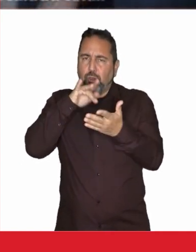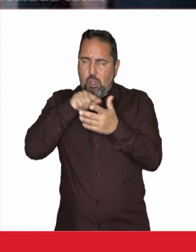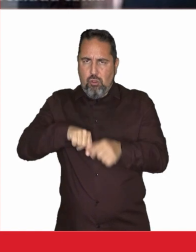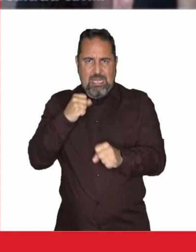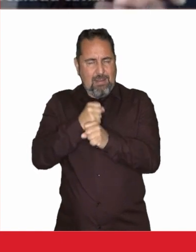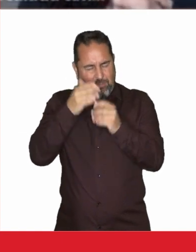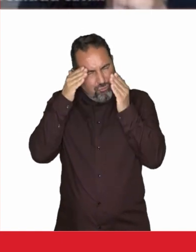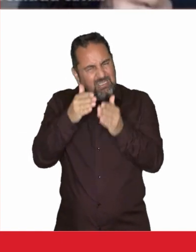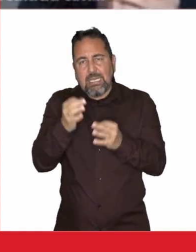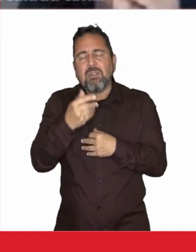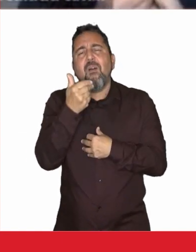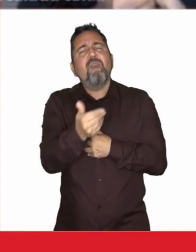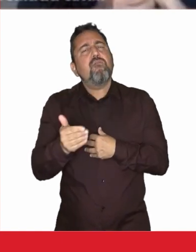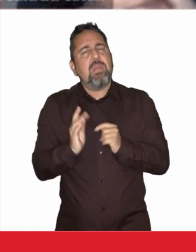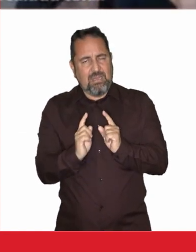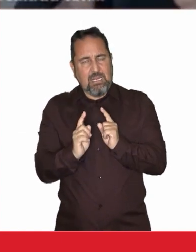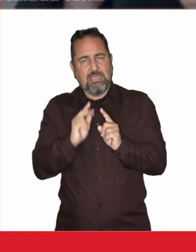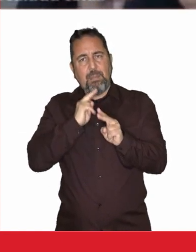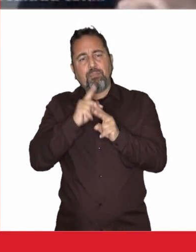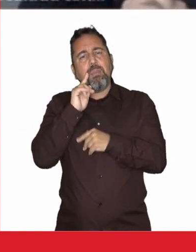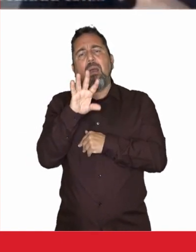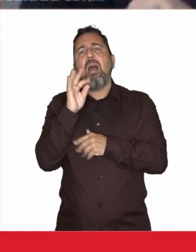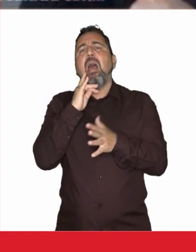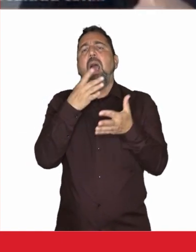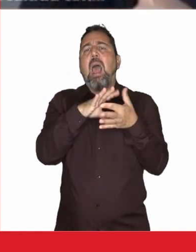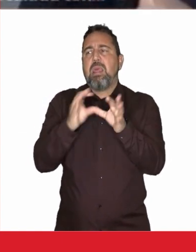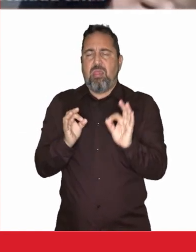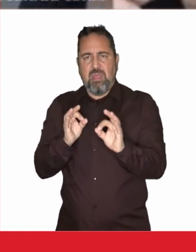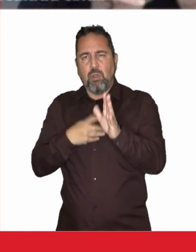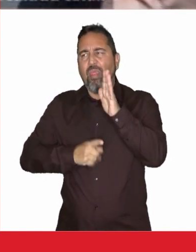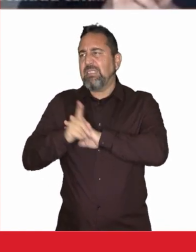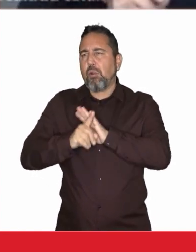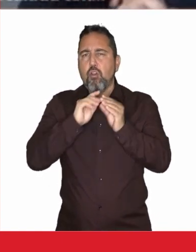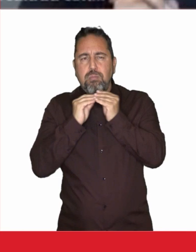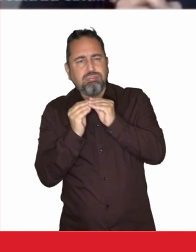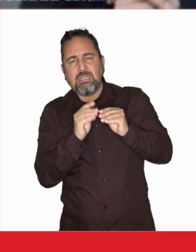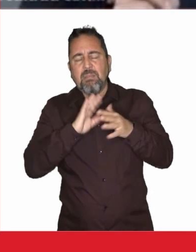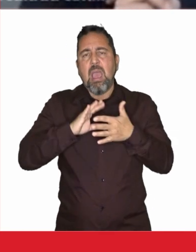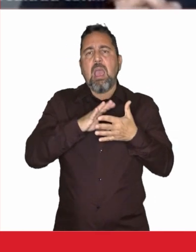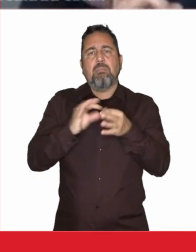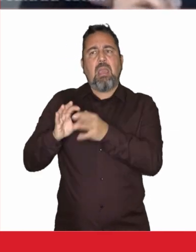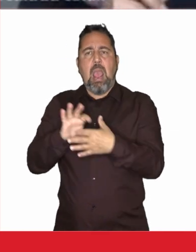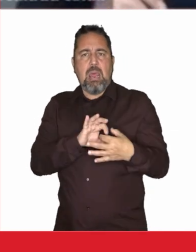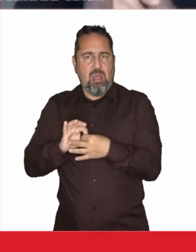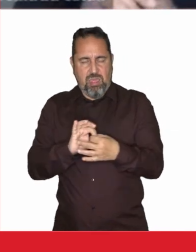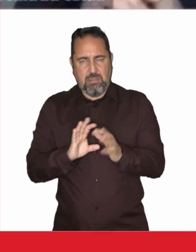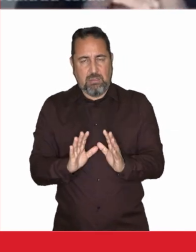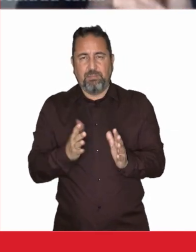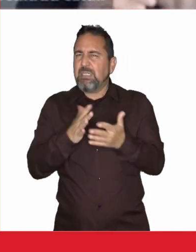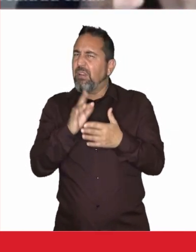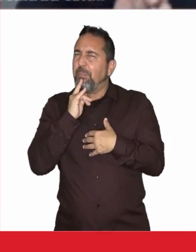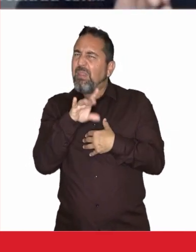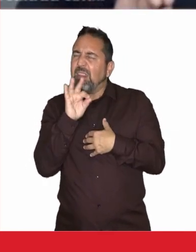casillita, de este elemento que queremos trabajar hoy, lo fundamental es identificar alianzas y desarrollar alianzas, ¿vale? Cuando